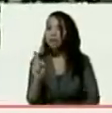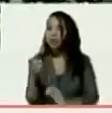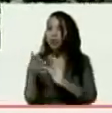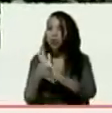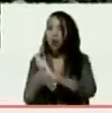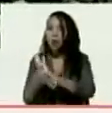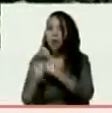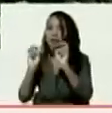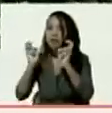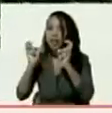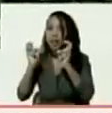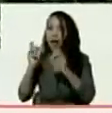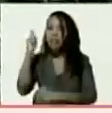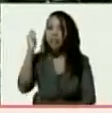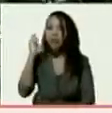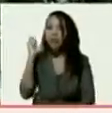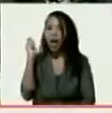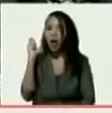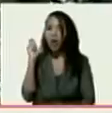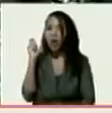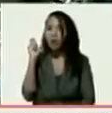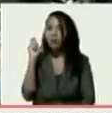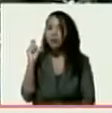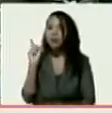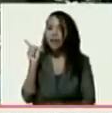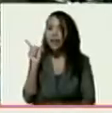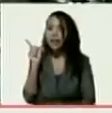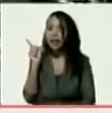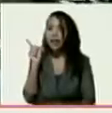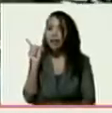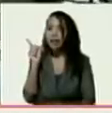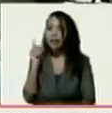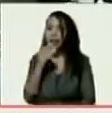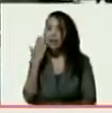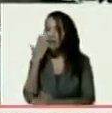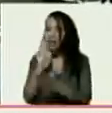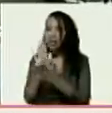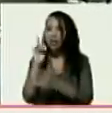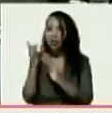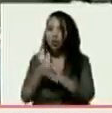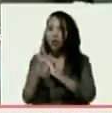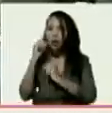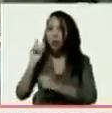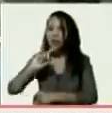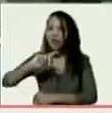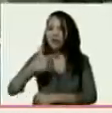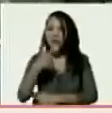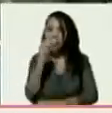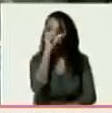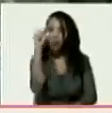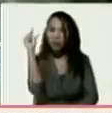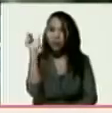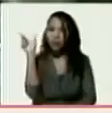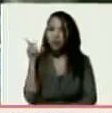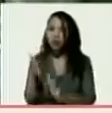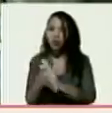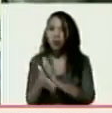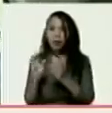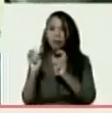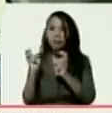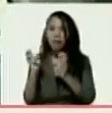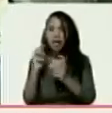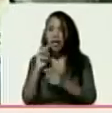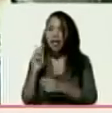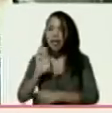el diputado Luis Parra a la cabeza o al frente de la Asamblea Nacional. La fracción del Partido Socialista Unido de Venezuela